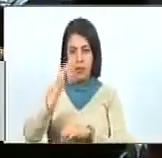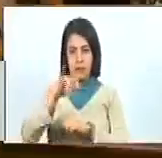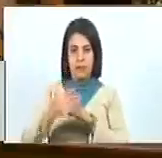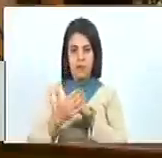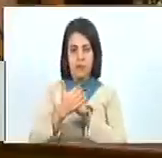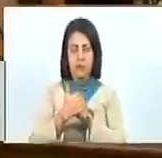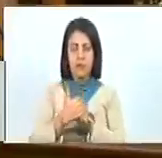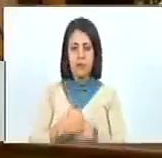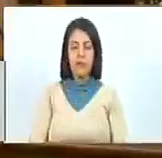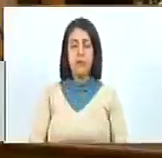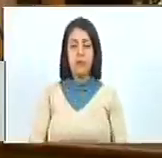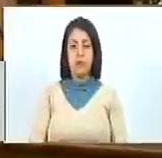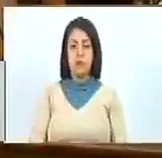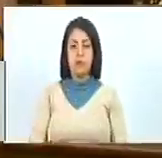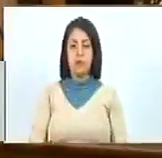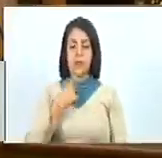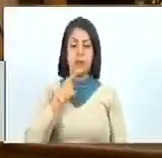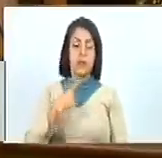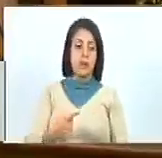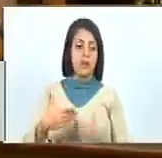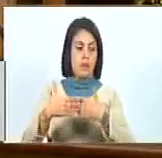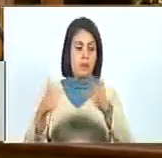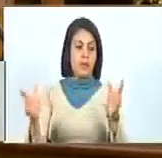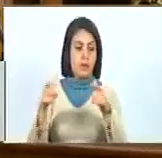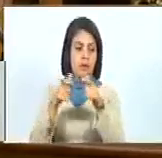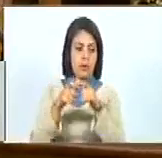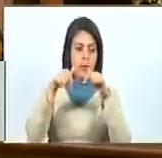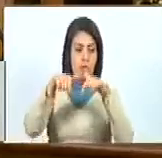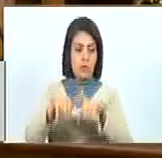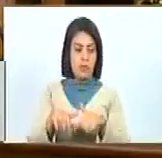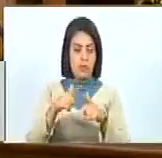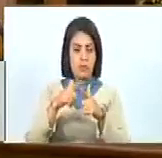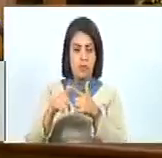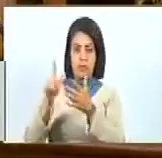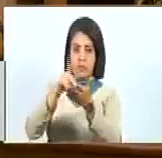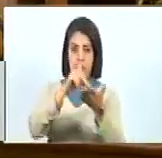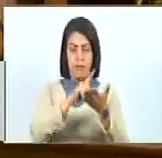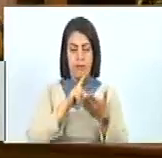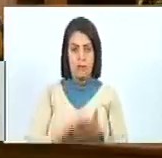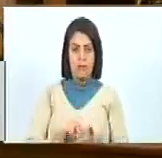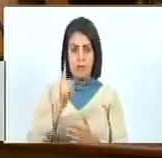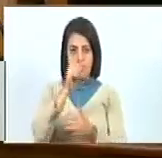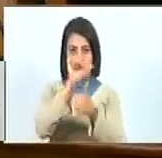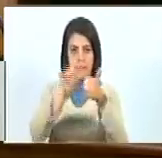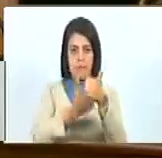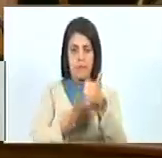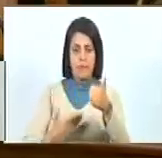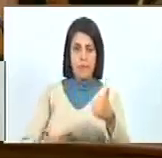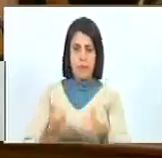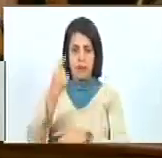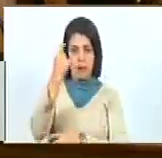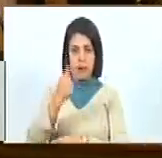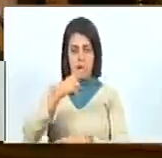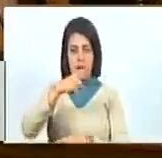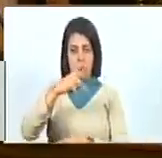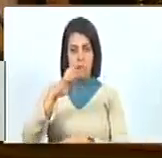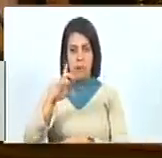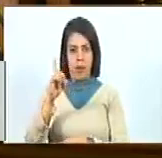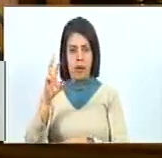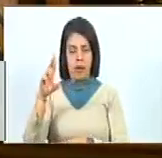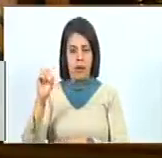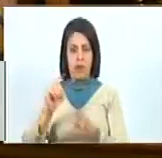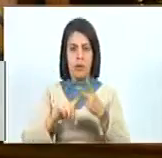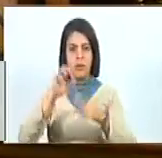Jorge Rodríguez Gómez, declaró abierta la sesión ordinaria con la asistencia del primer vicepresidente, diputado Pedro Infante,